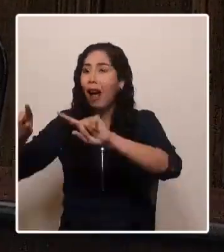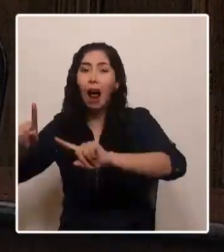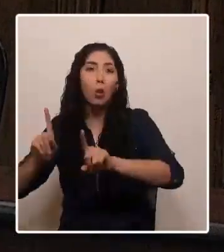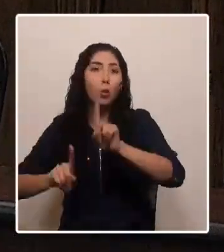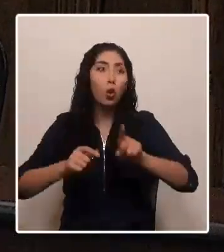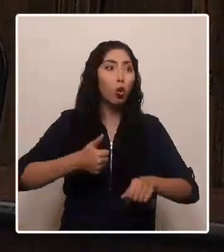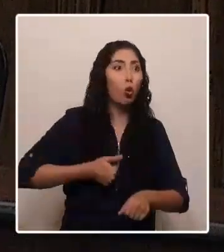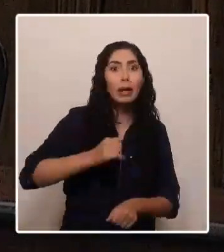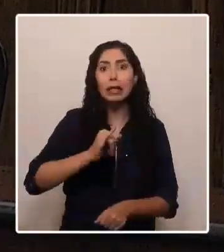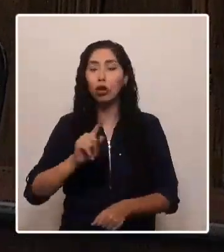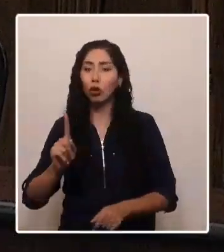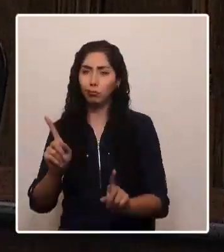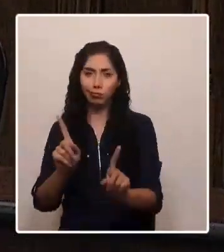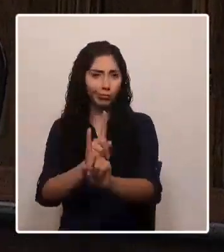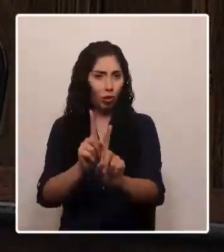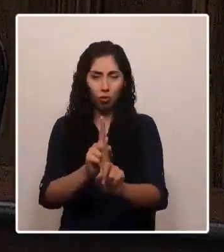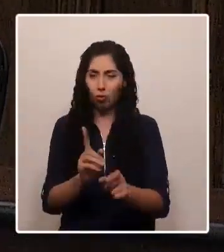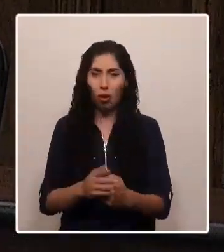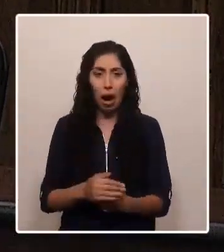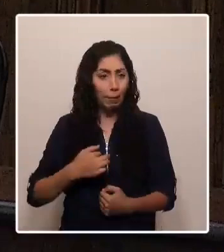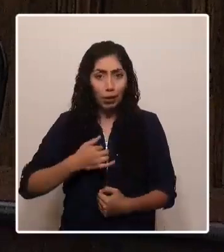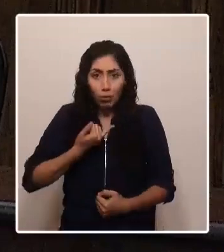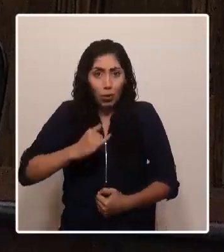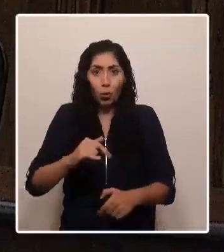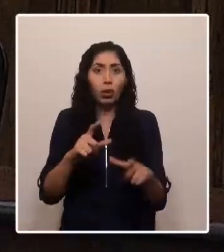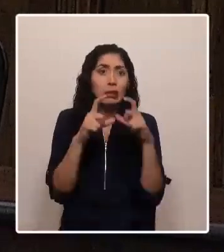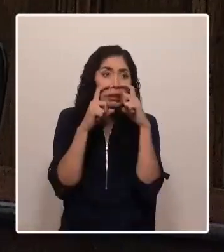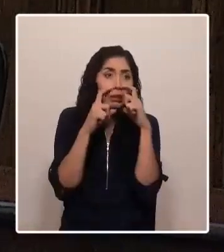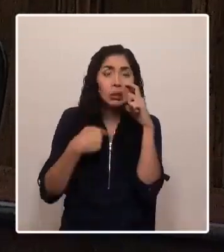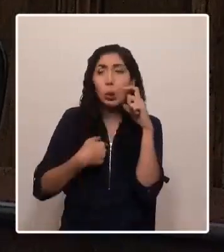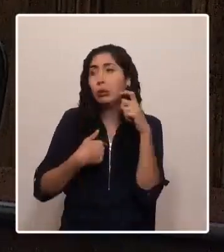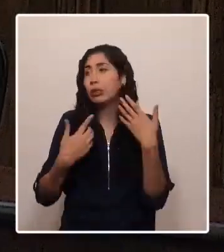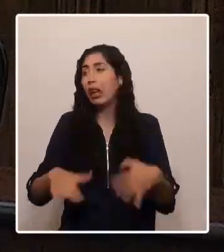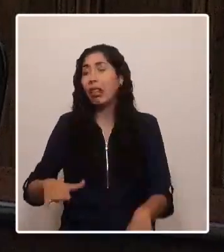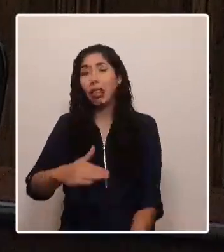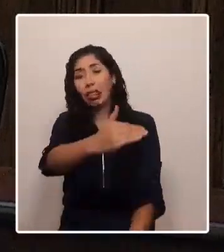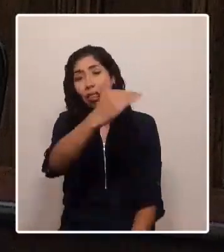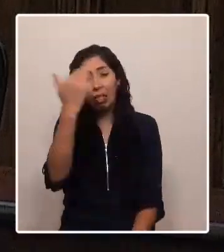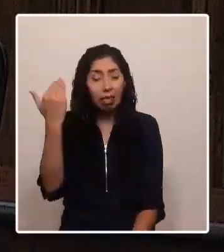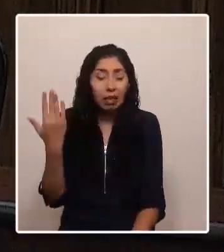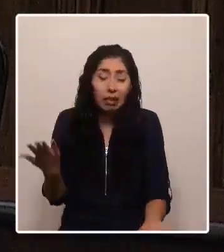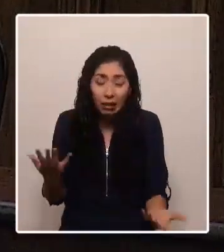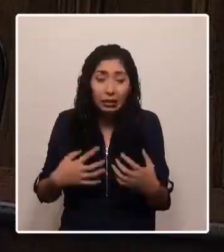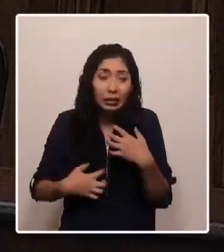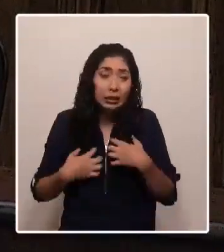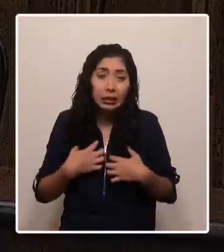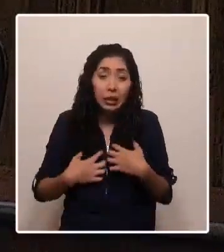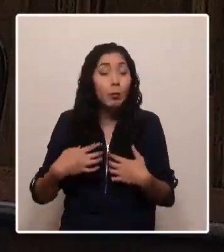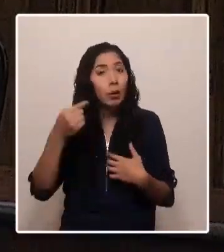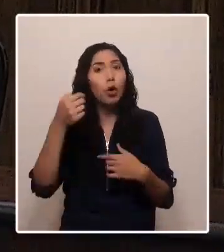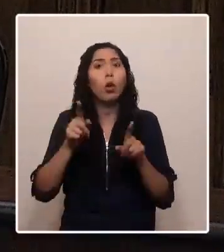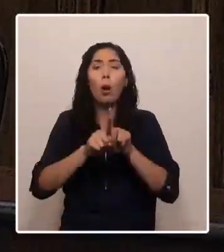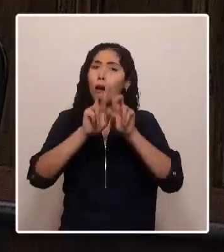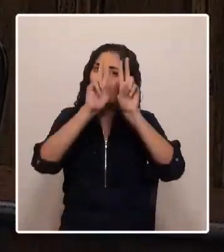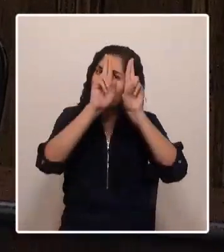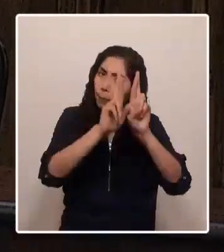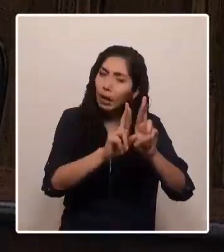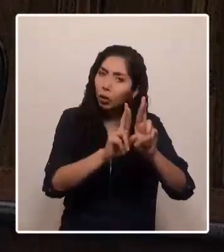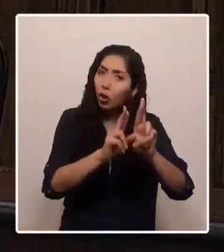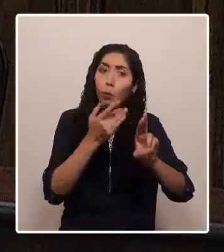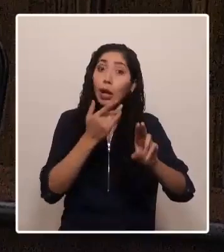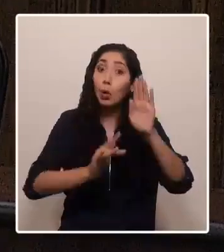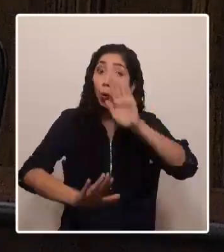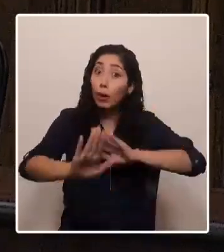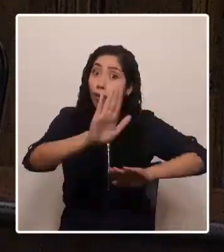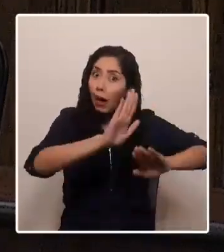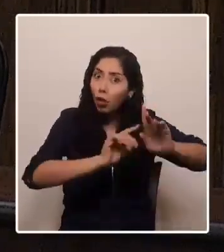mí tampoco me gusta estar con esta mascarilla, me tiene absolutamente agobiada, pero soy respetuosa porque el cuidado es algo que debemos hacer entre todas y